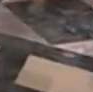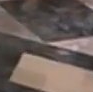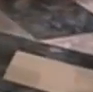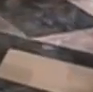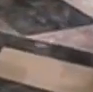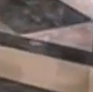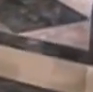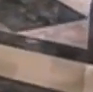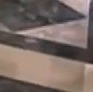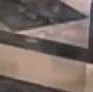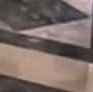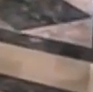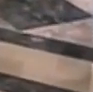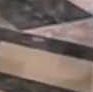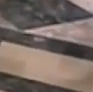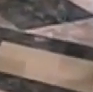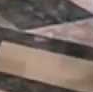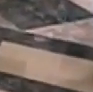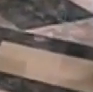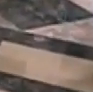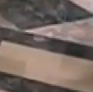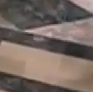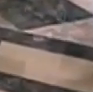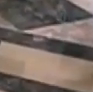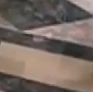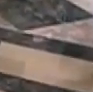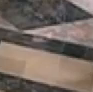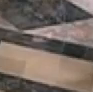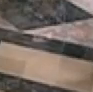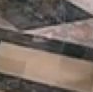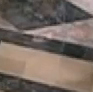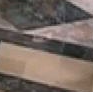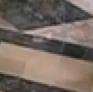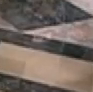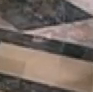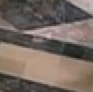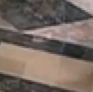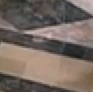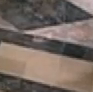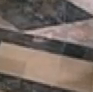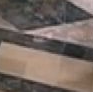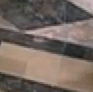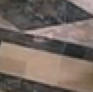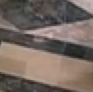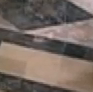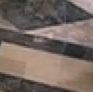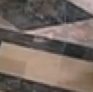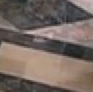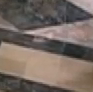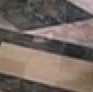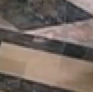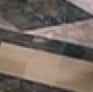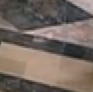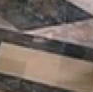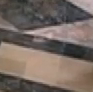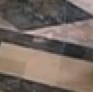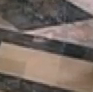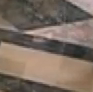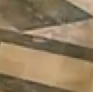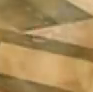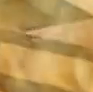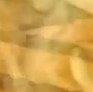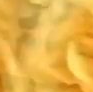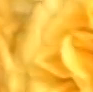Interpretado por la banda marcial bolivariano, dirigido por el sargento ayudante Víctor Hugo Correa.